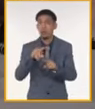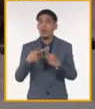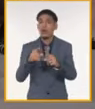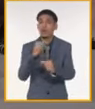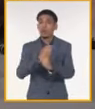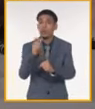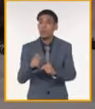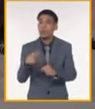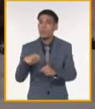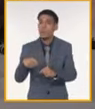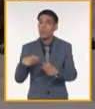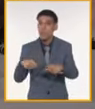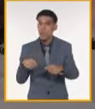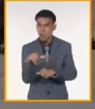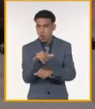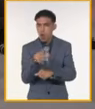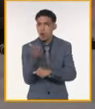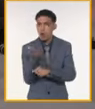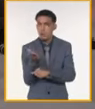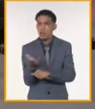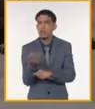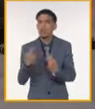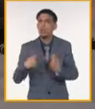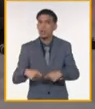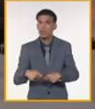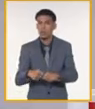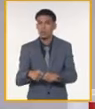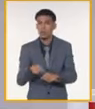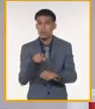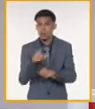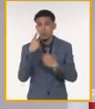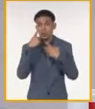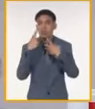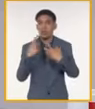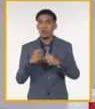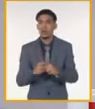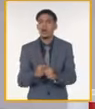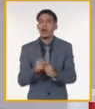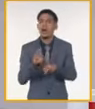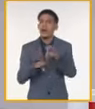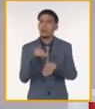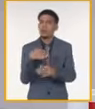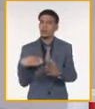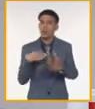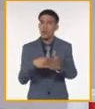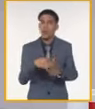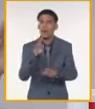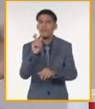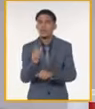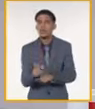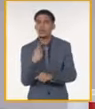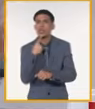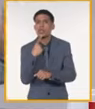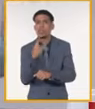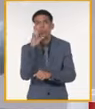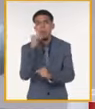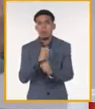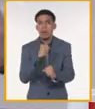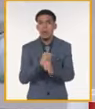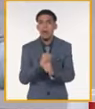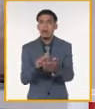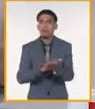sus derechos eso también es importante y muchas veces cuando usted llega las personas llegan ahí no trabajan y no no